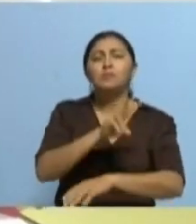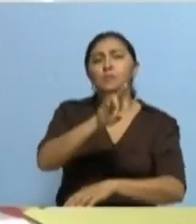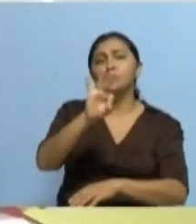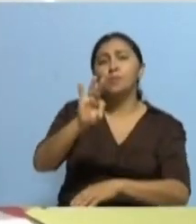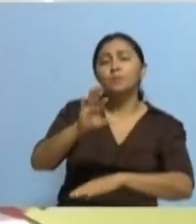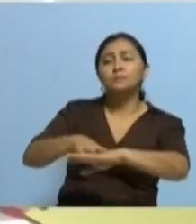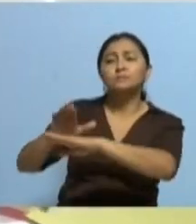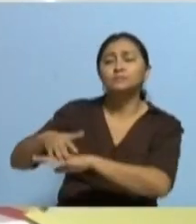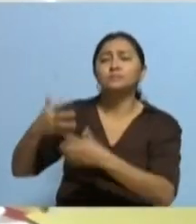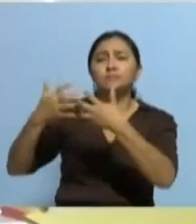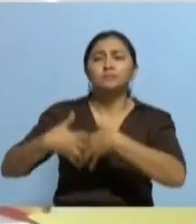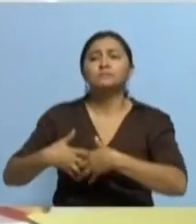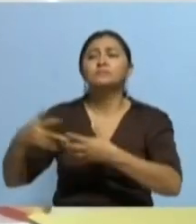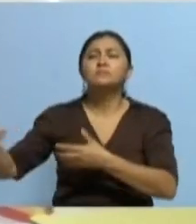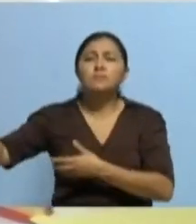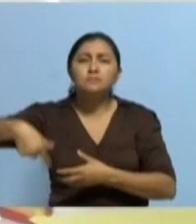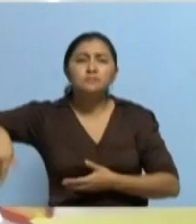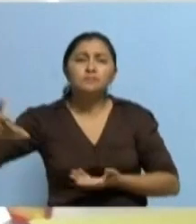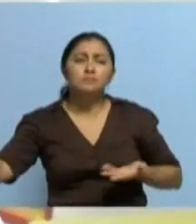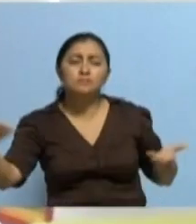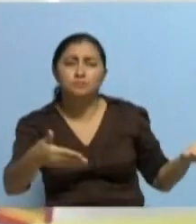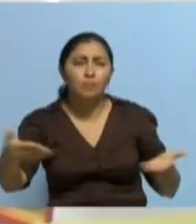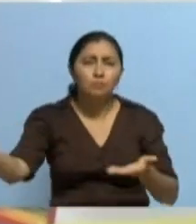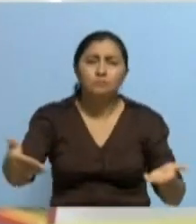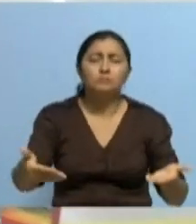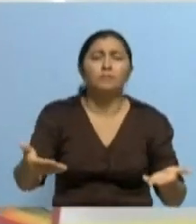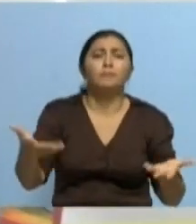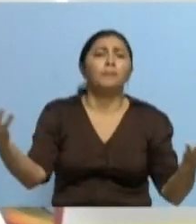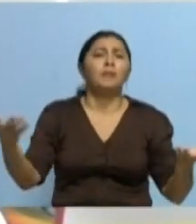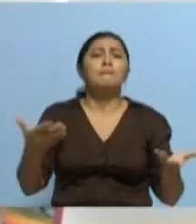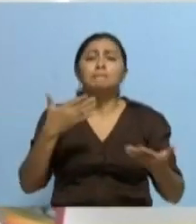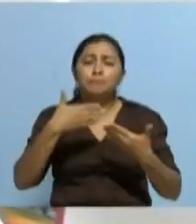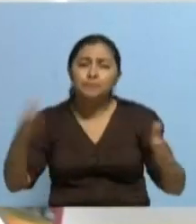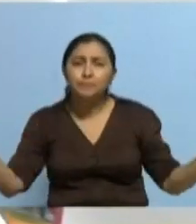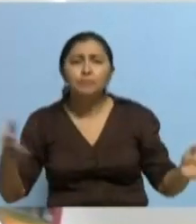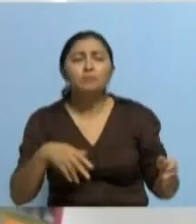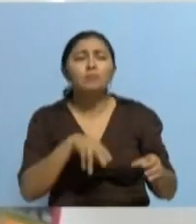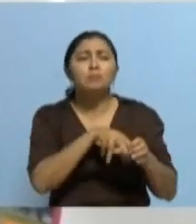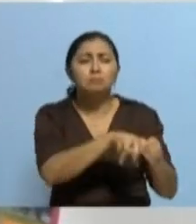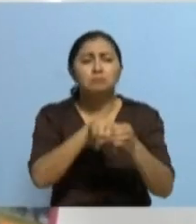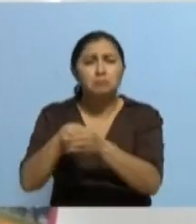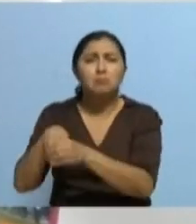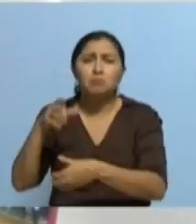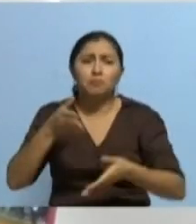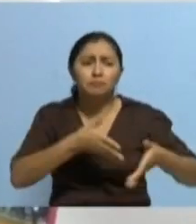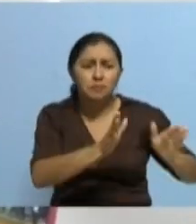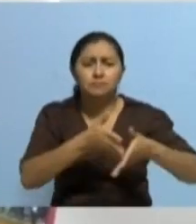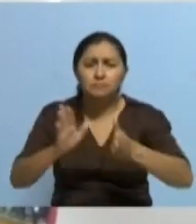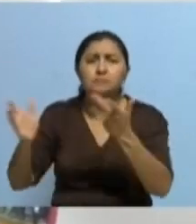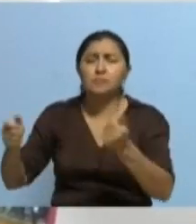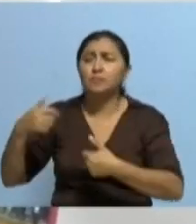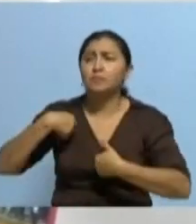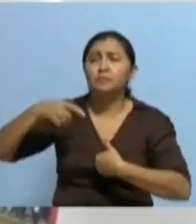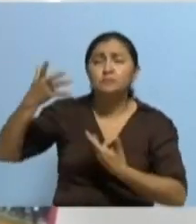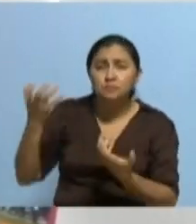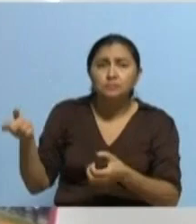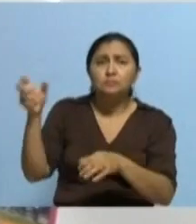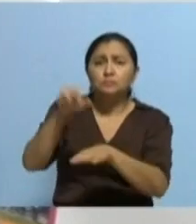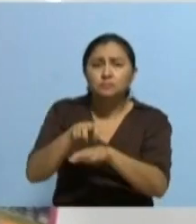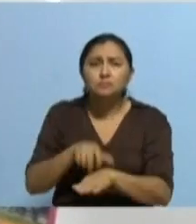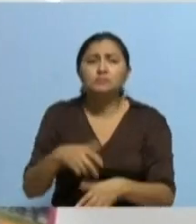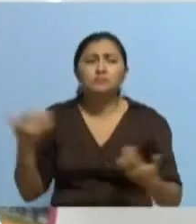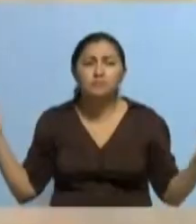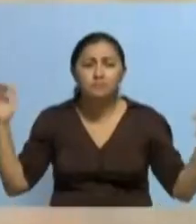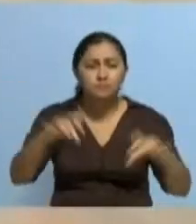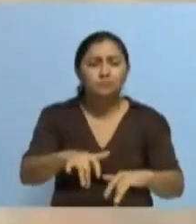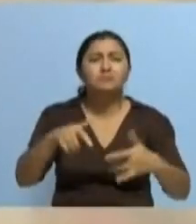empresas para que oferten una variada disponibilidad de rutas a los usuarios que quieran transportarse y que quieran llegar a disfrutar esta